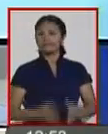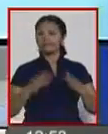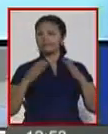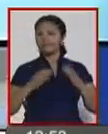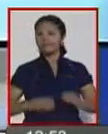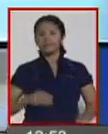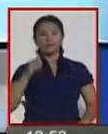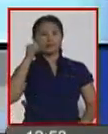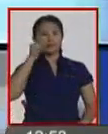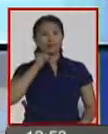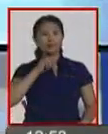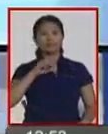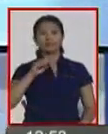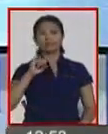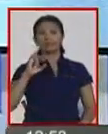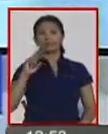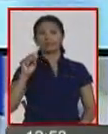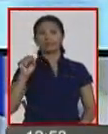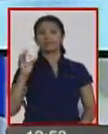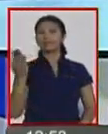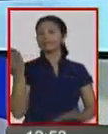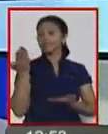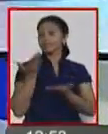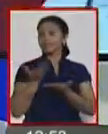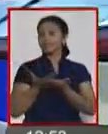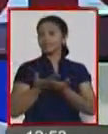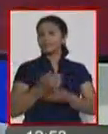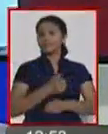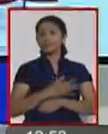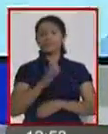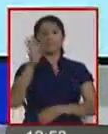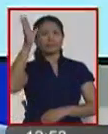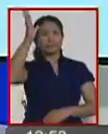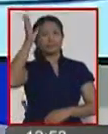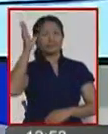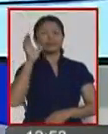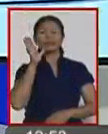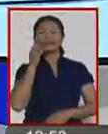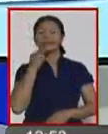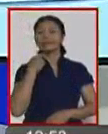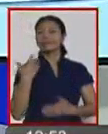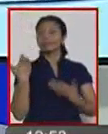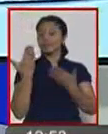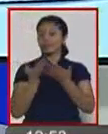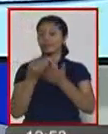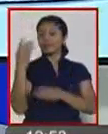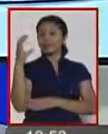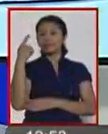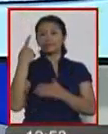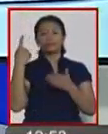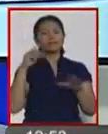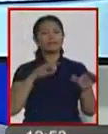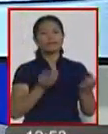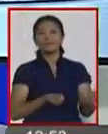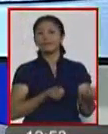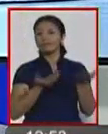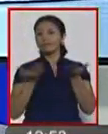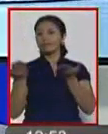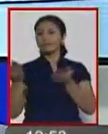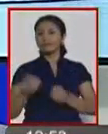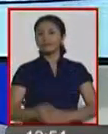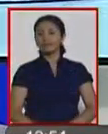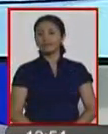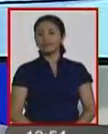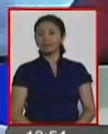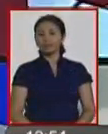El cuerpo de la piloto Cici Arias será repatriado en los próximos días. Sus padres se encuentran en Colombia para realizar el traslado de su